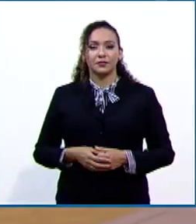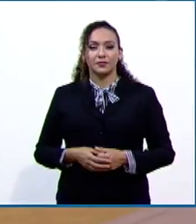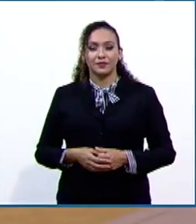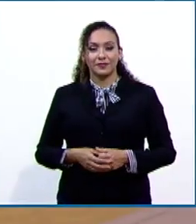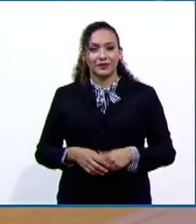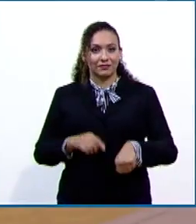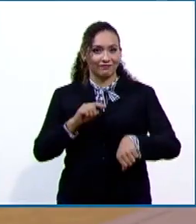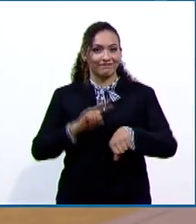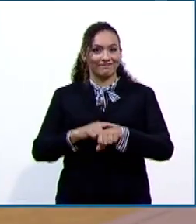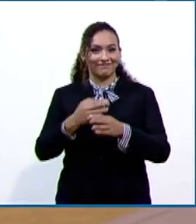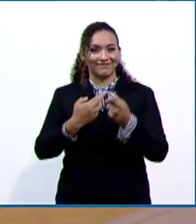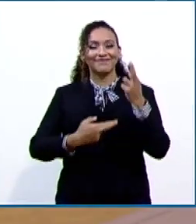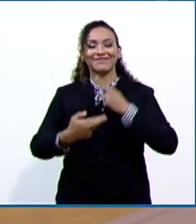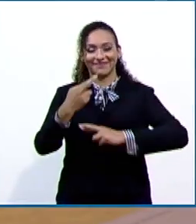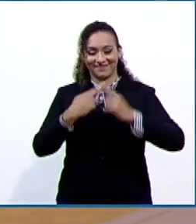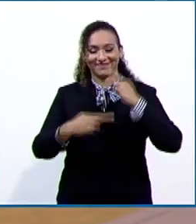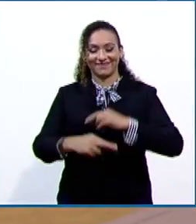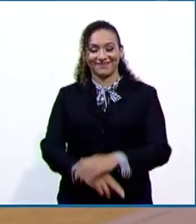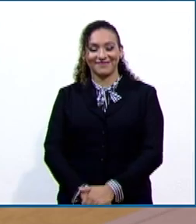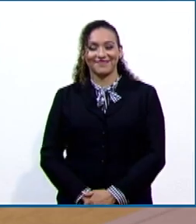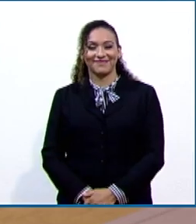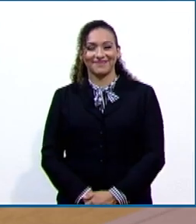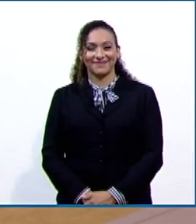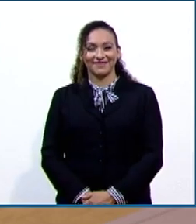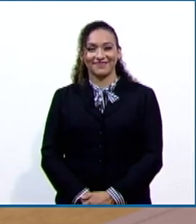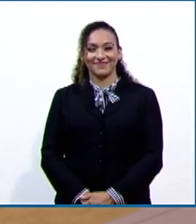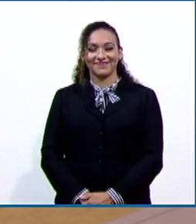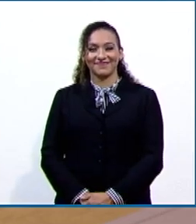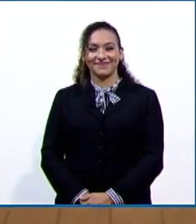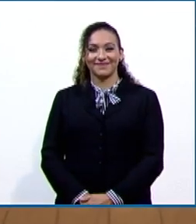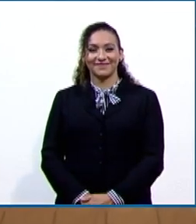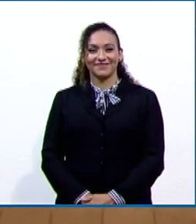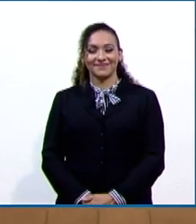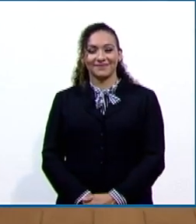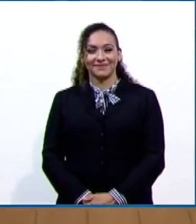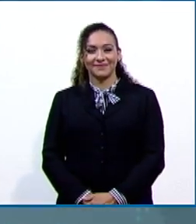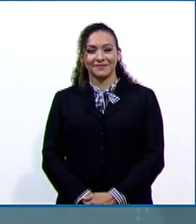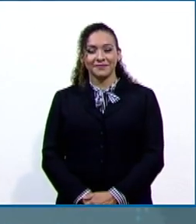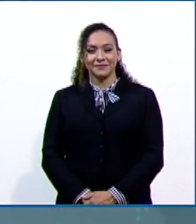Vámonos rápidamente a unos mensajes y regresamos con más. No se vaya.